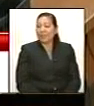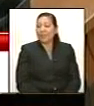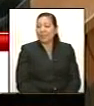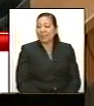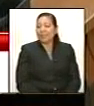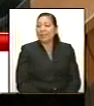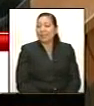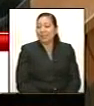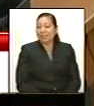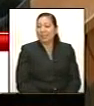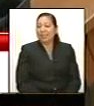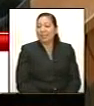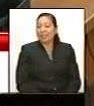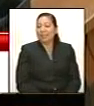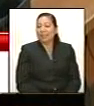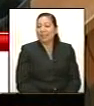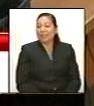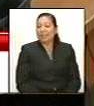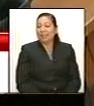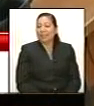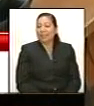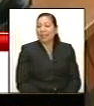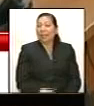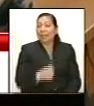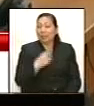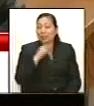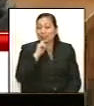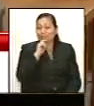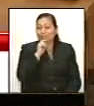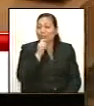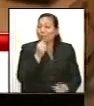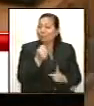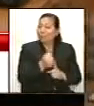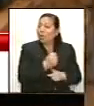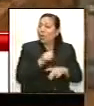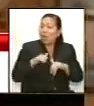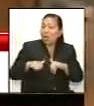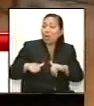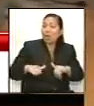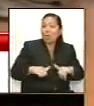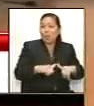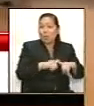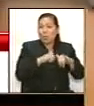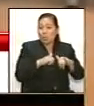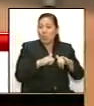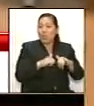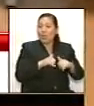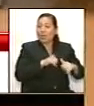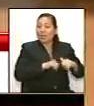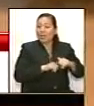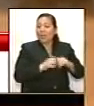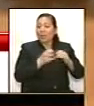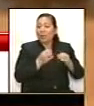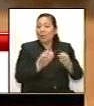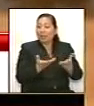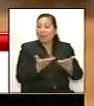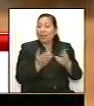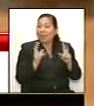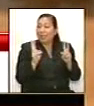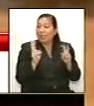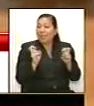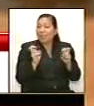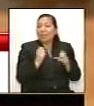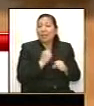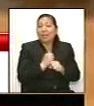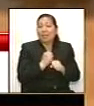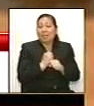En realidad es algo rápido. Como activistas feministas, nosotras luchamos por la igualdad, por las poblaciones vulnerables. Y justo tomando el tema que hace el